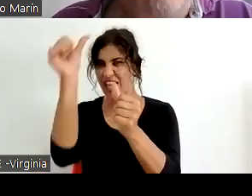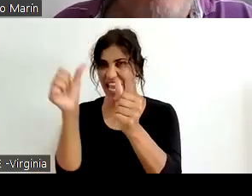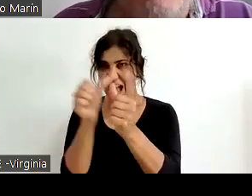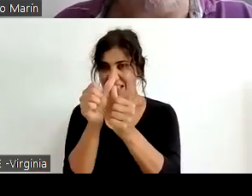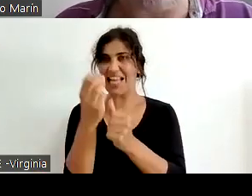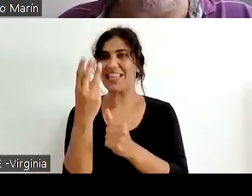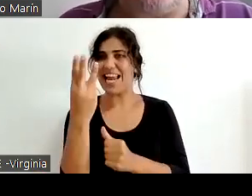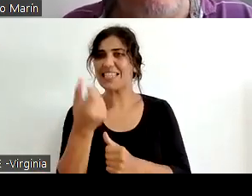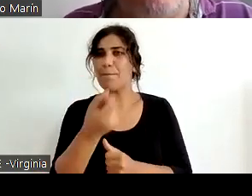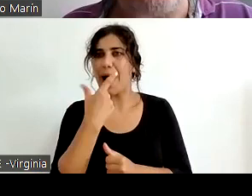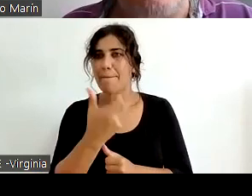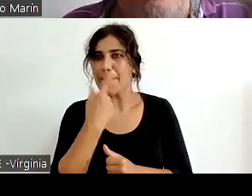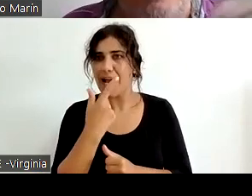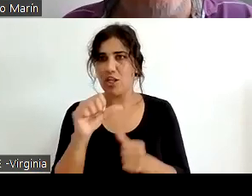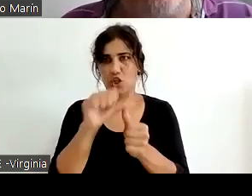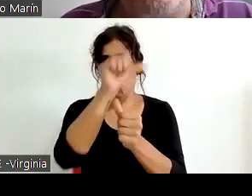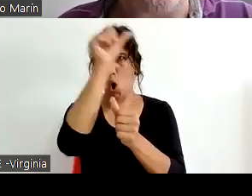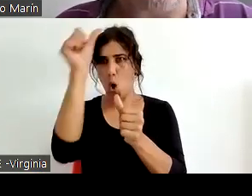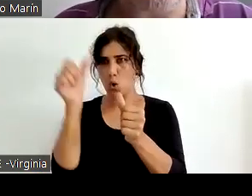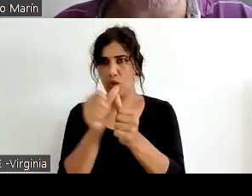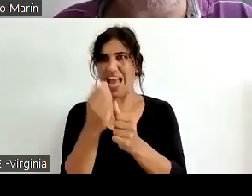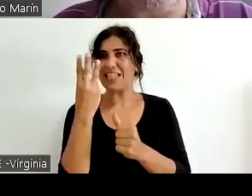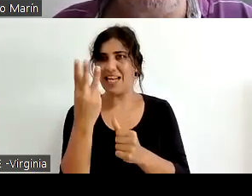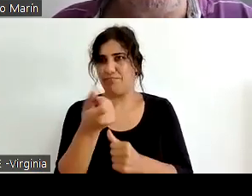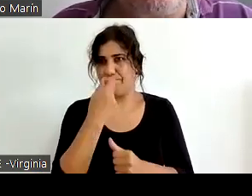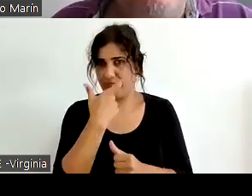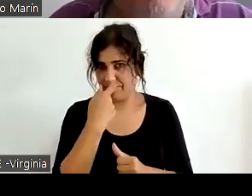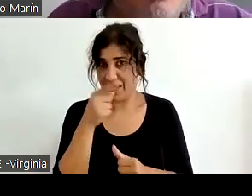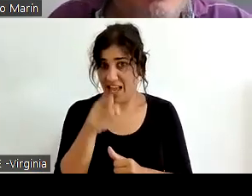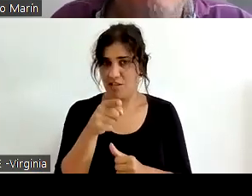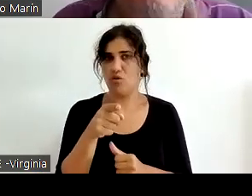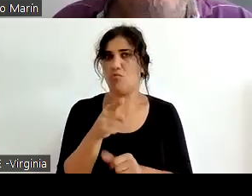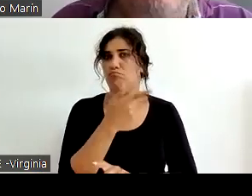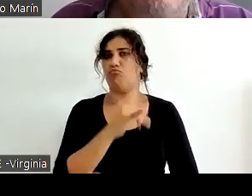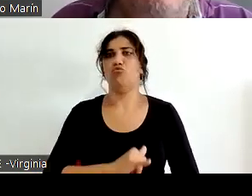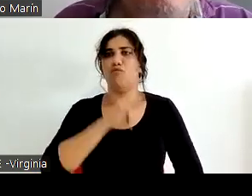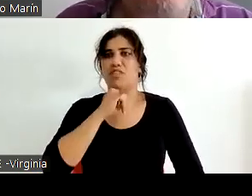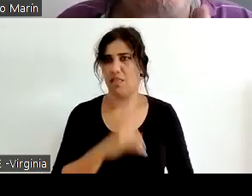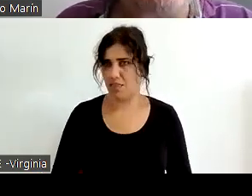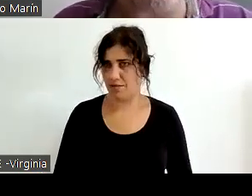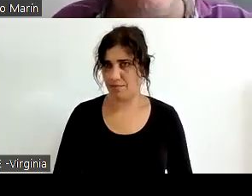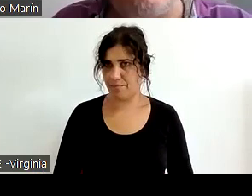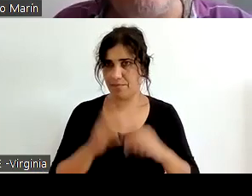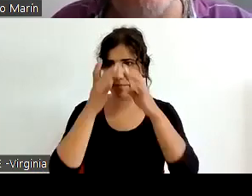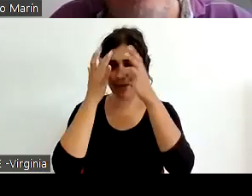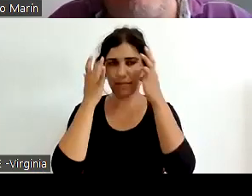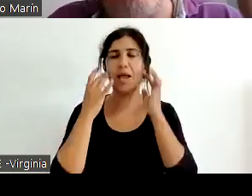de super omega que nos recomienda la posología, que hay en el